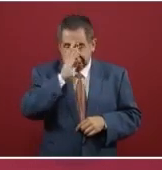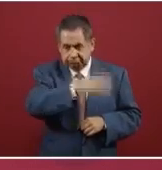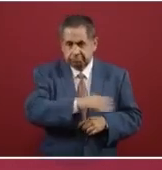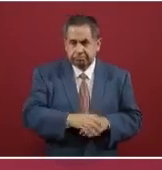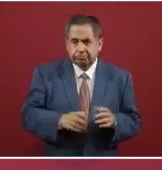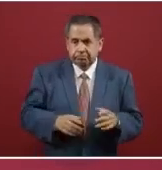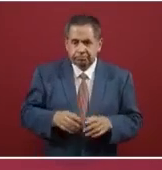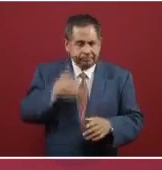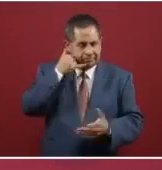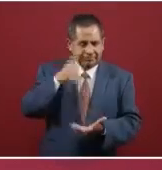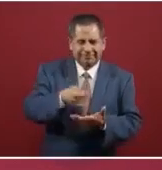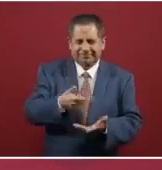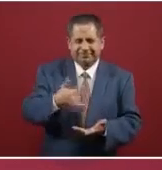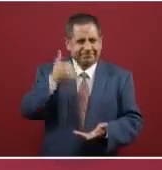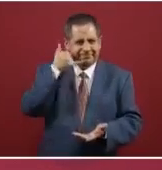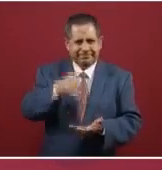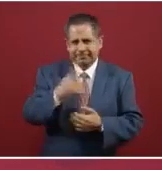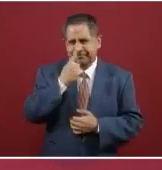un teléfono rojo.